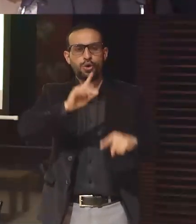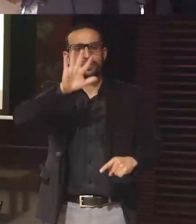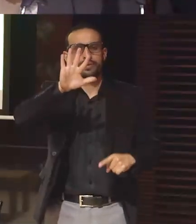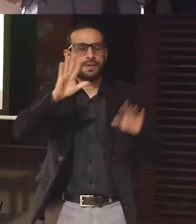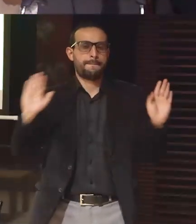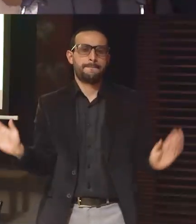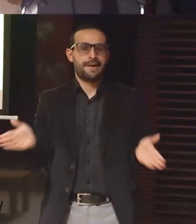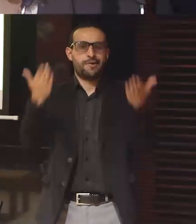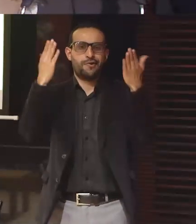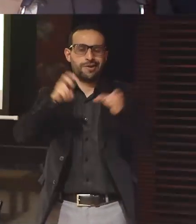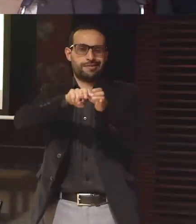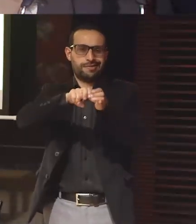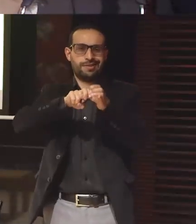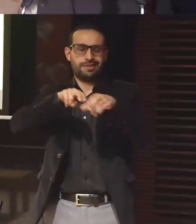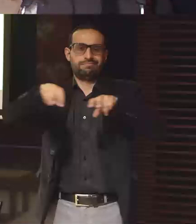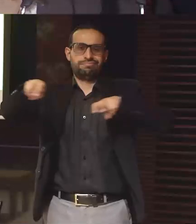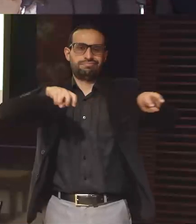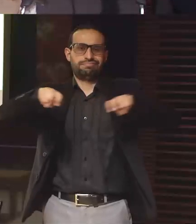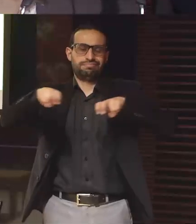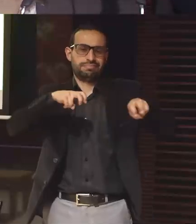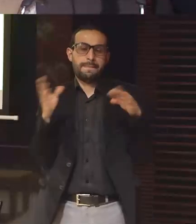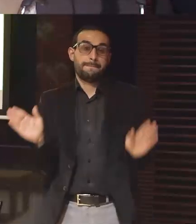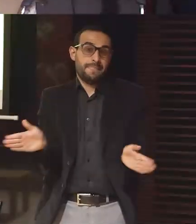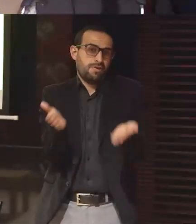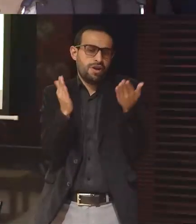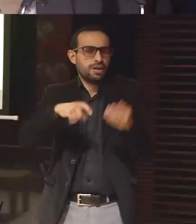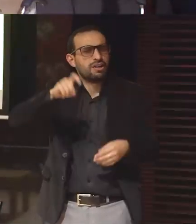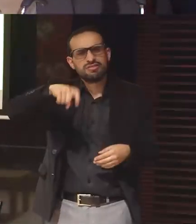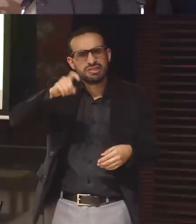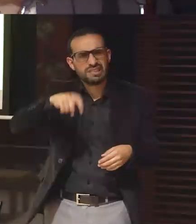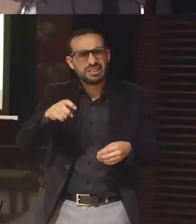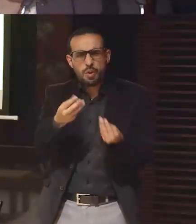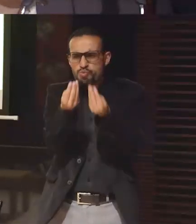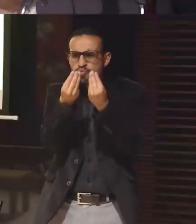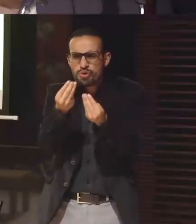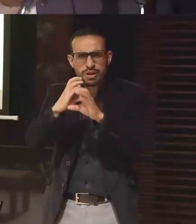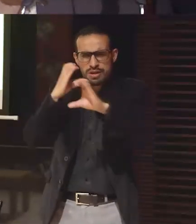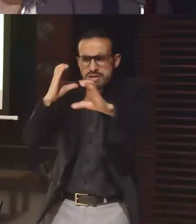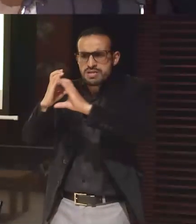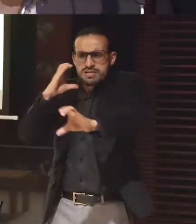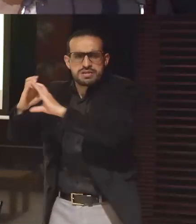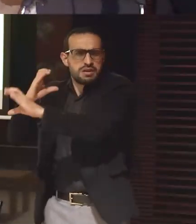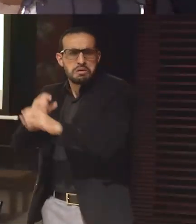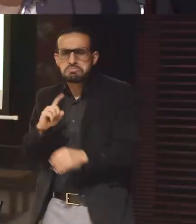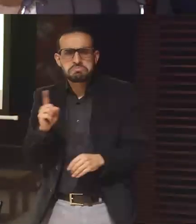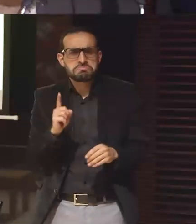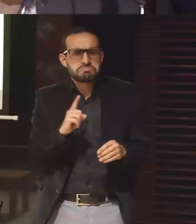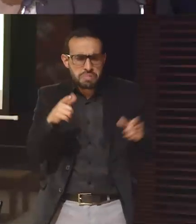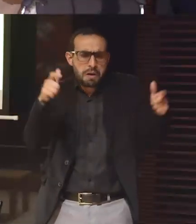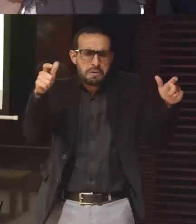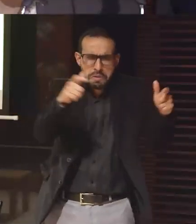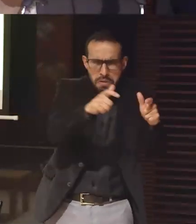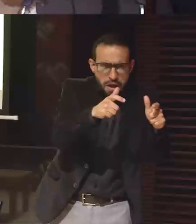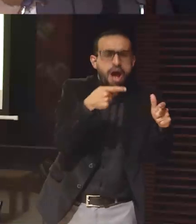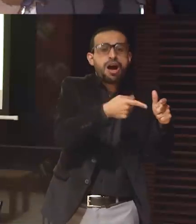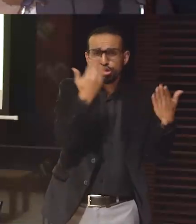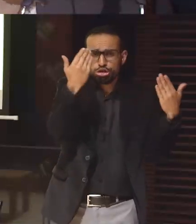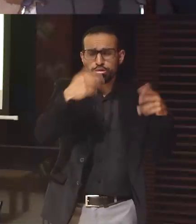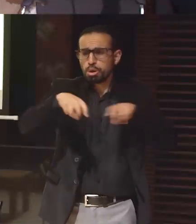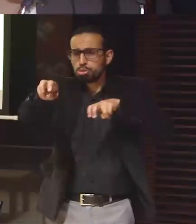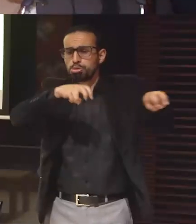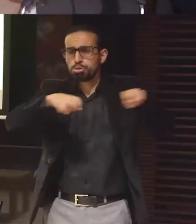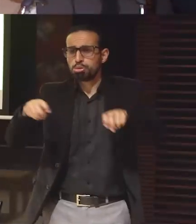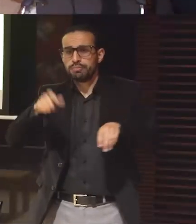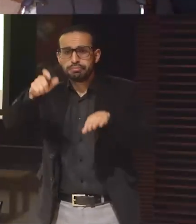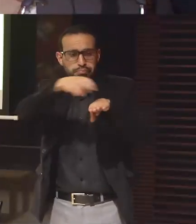una posibilidad muy valiosa en términos de espacio fiscal, de desarrollo urbano, etcétera, para Bogotá, que es lo que hoy Transmilenio está